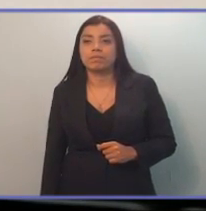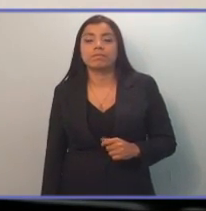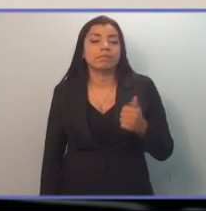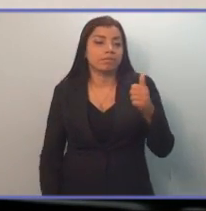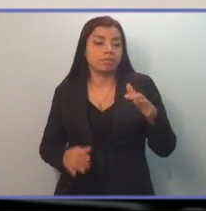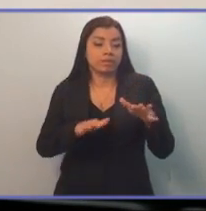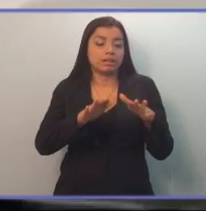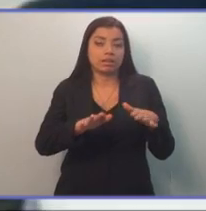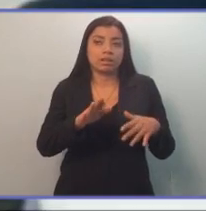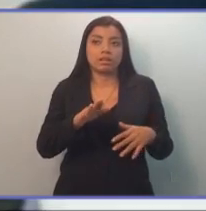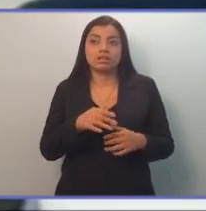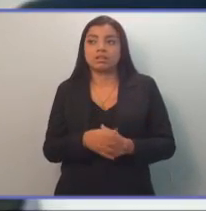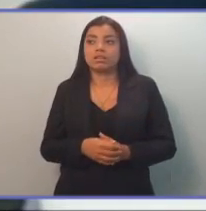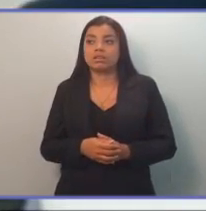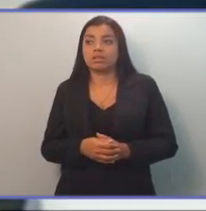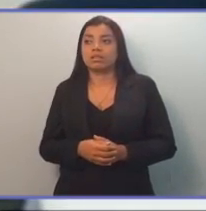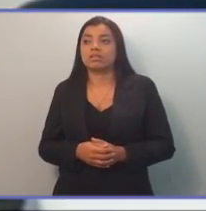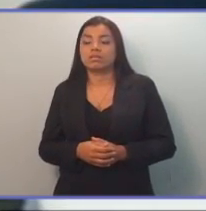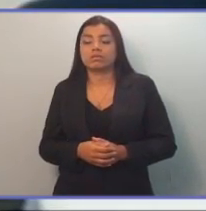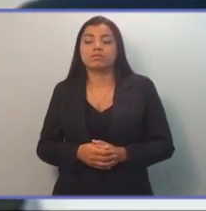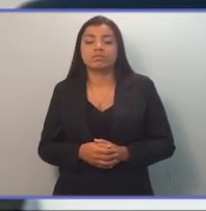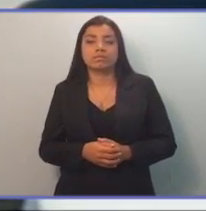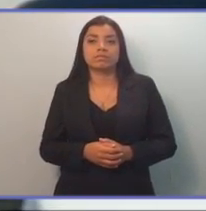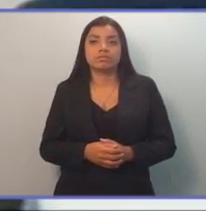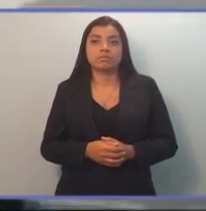Muchas gracias, señor magistrado.